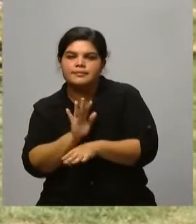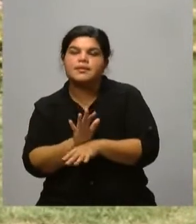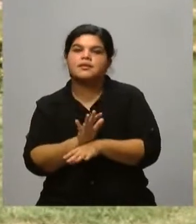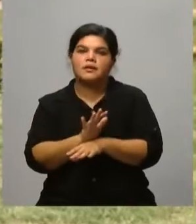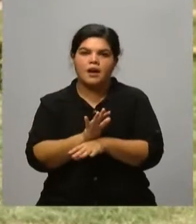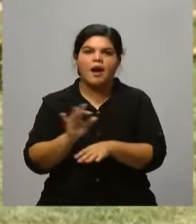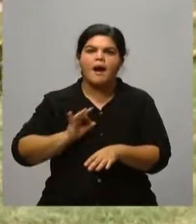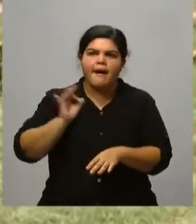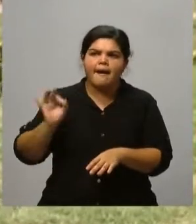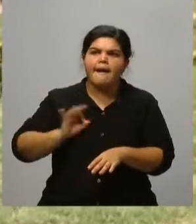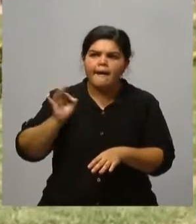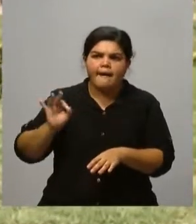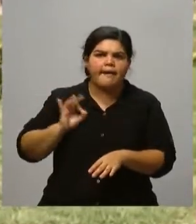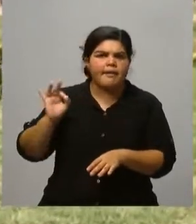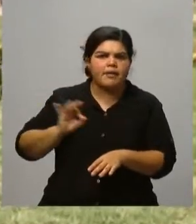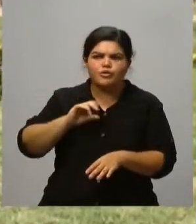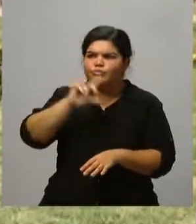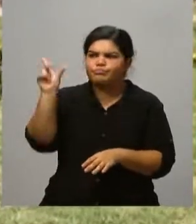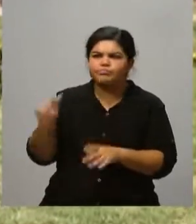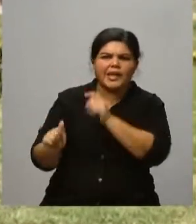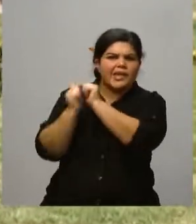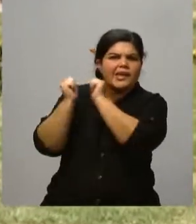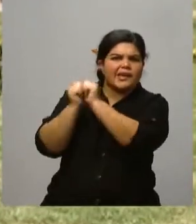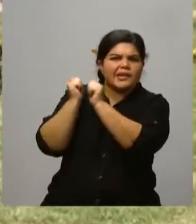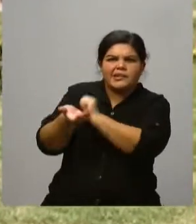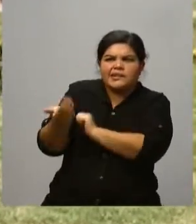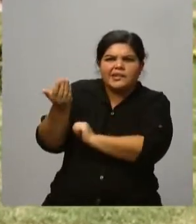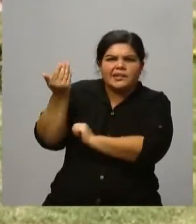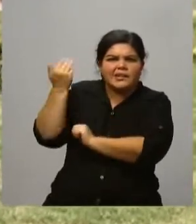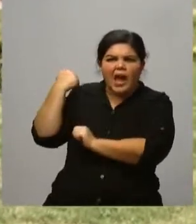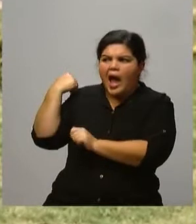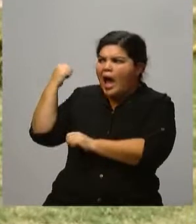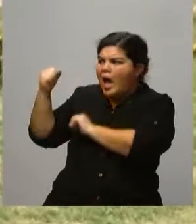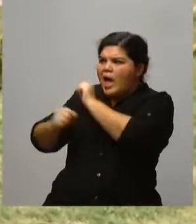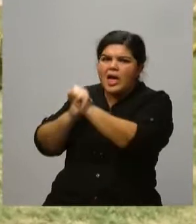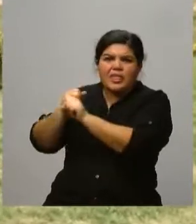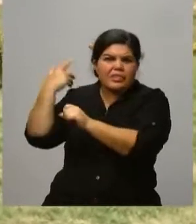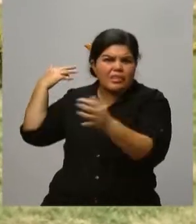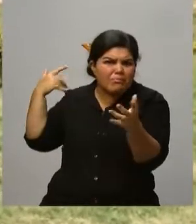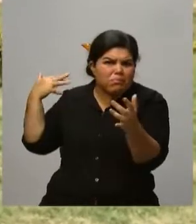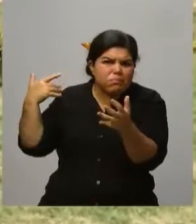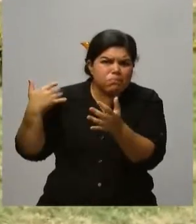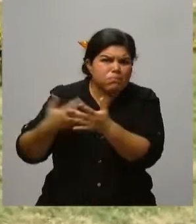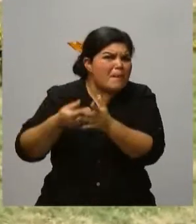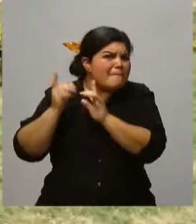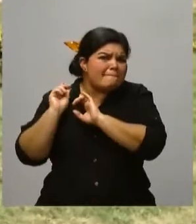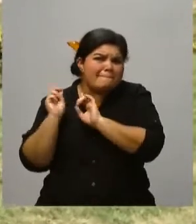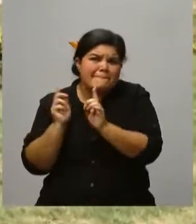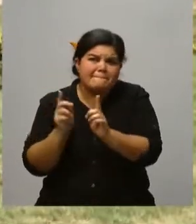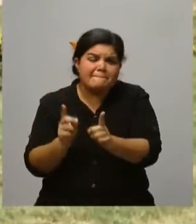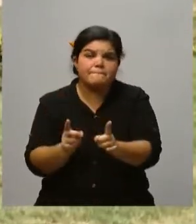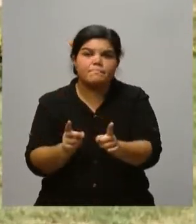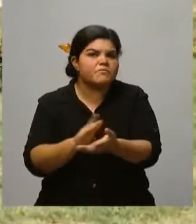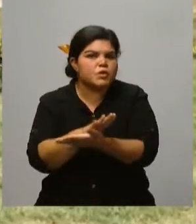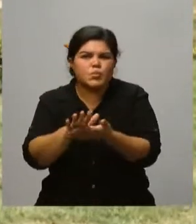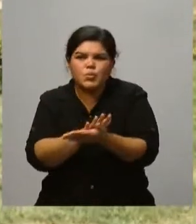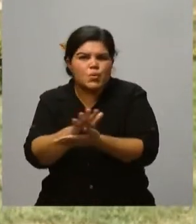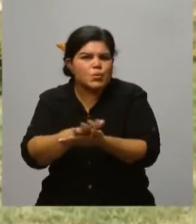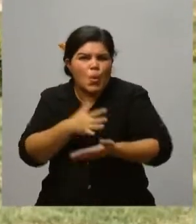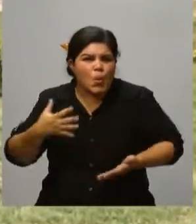tensión, desde la opinión pública agotamiento. Yo diría una síntesis o una foto de lo que está viviendo hoy